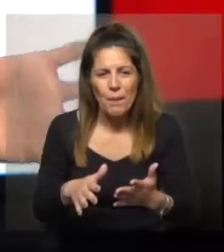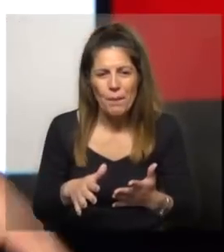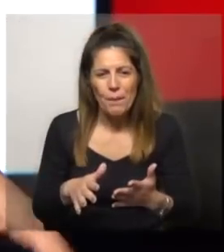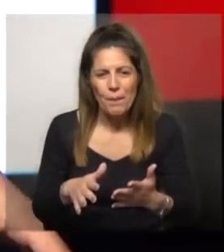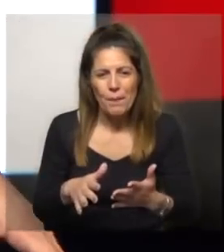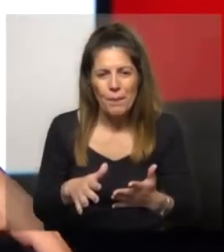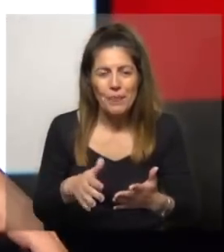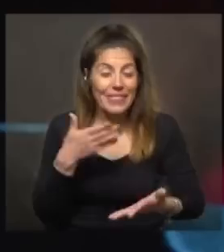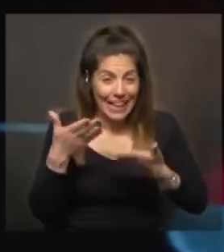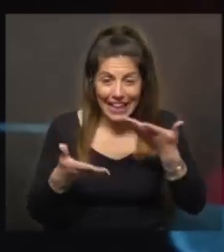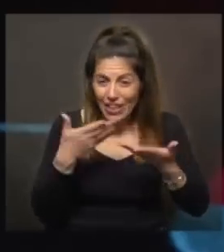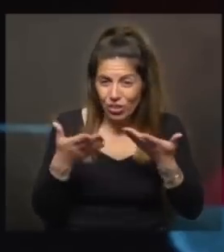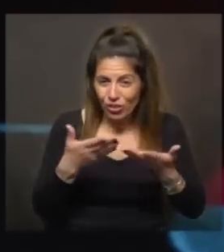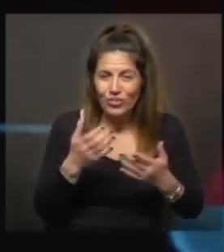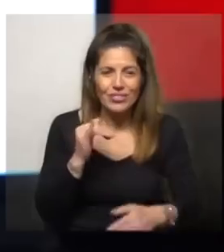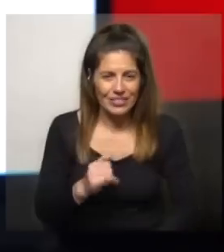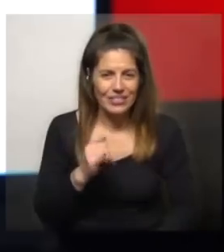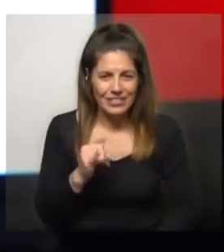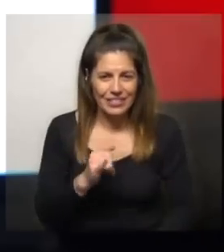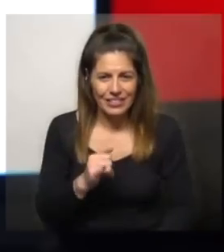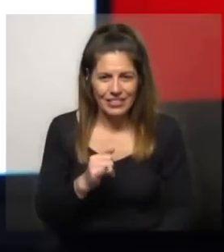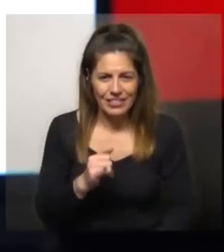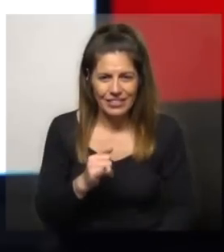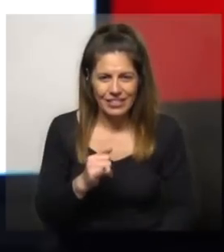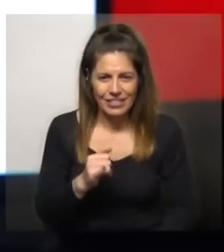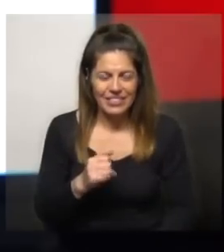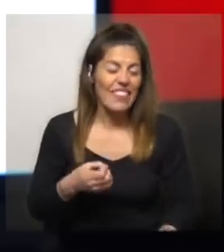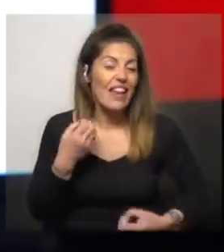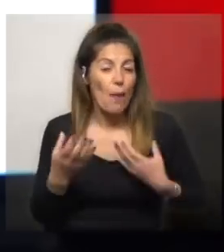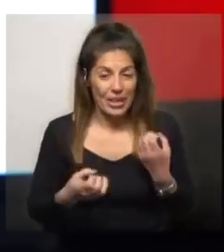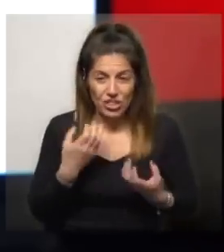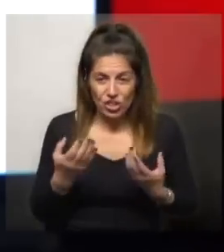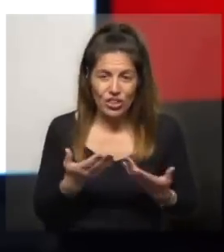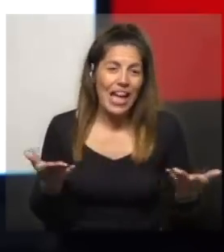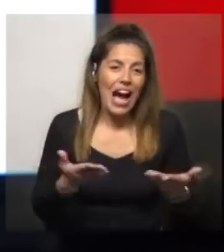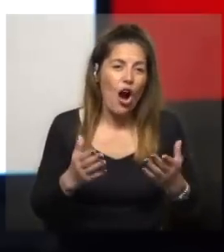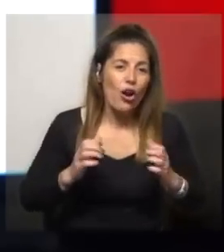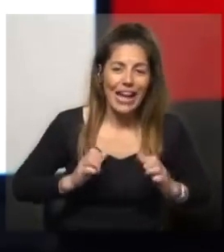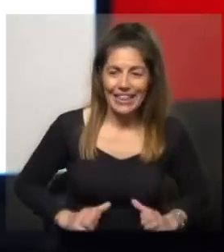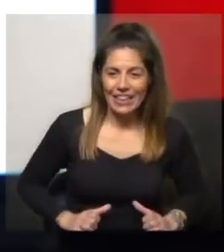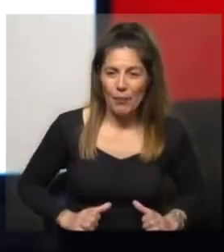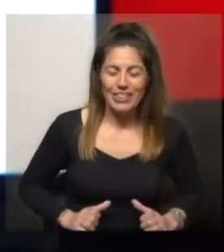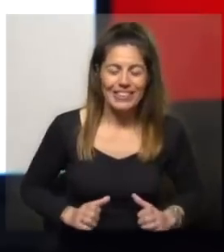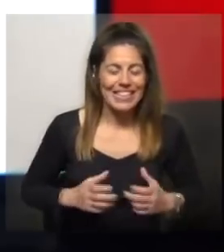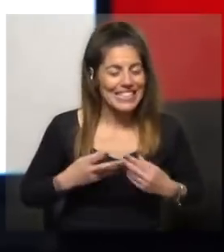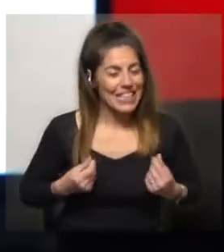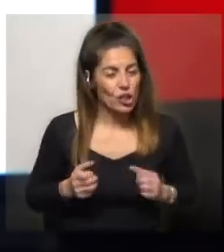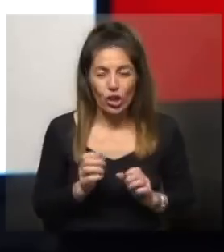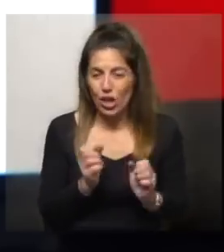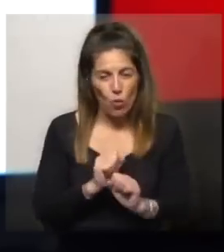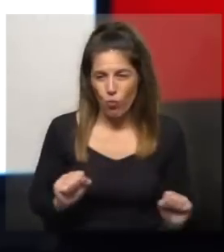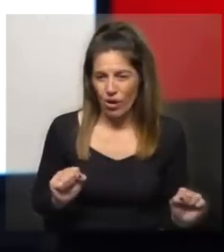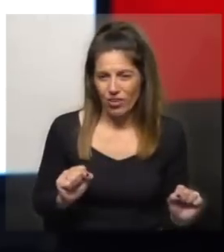el canto desde el canto sí sí sí sí sí desde el canto desde desde la expresión que ahora éticamente siento que no puedo este